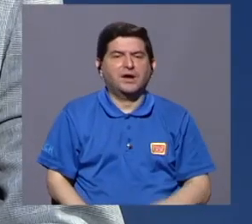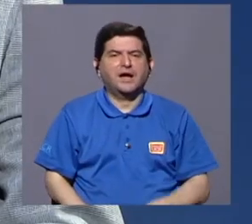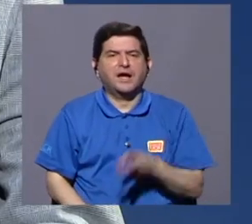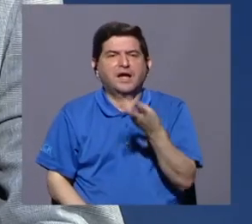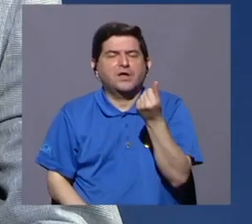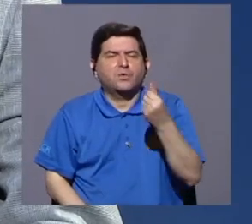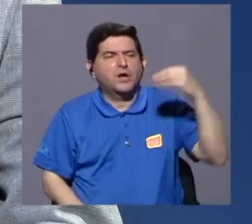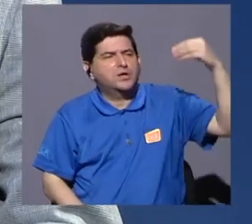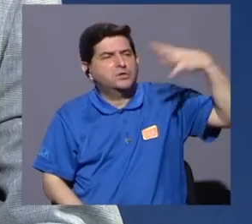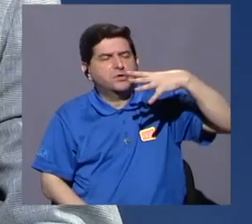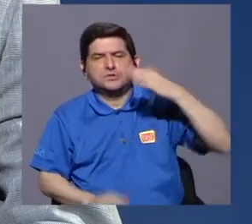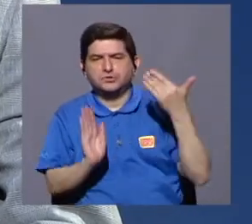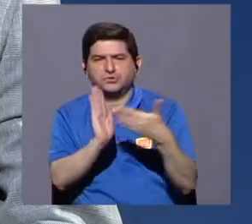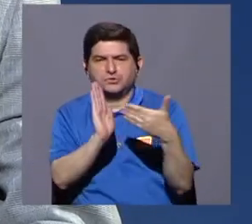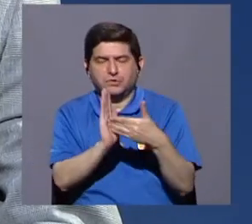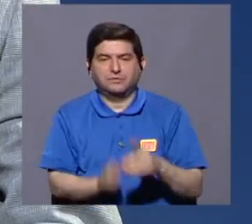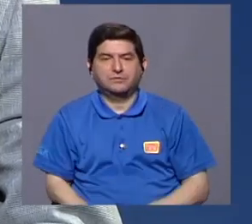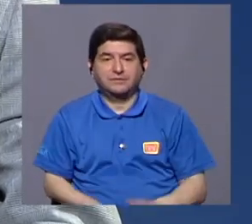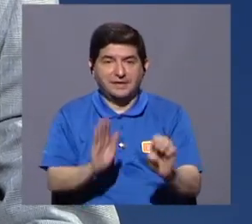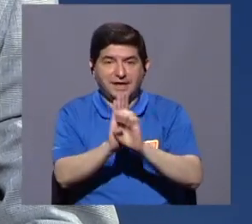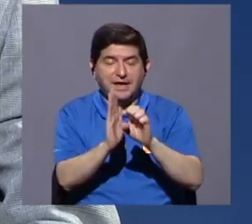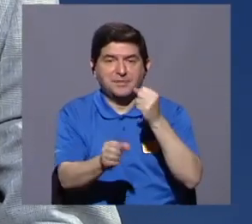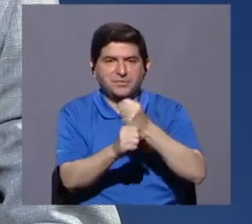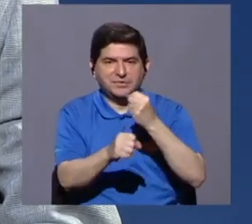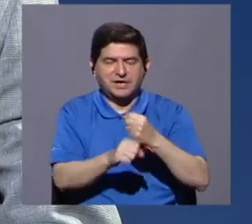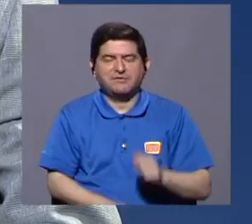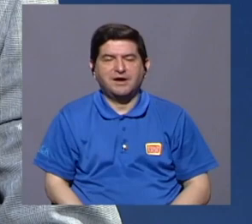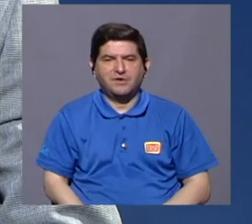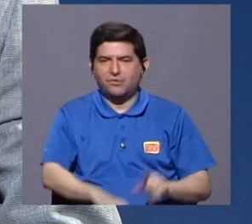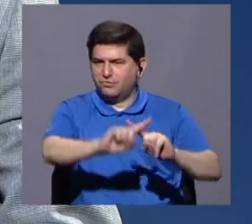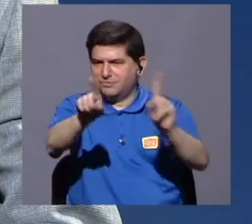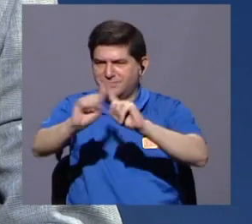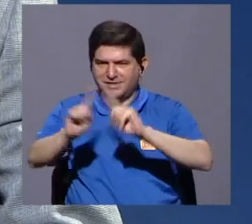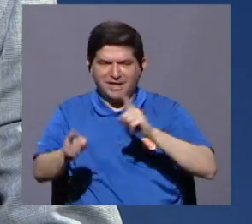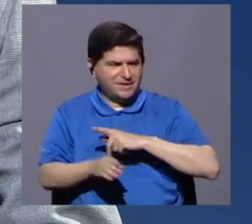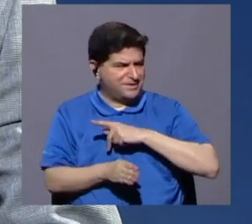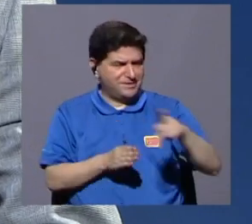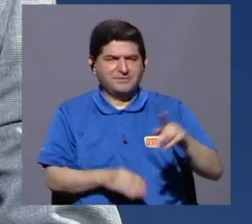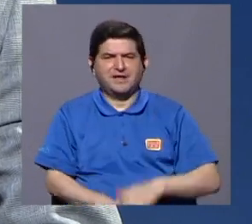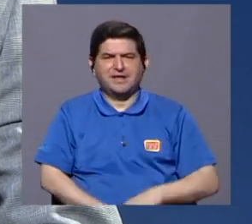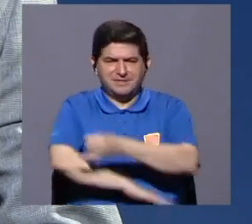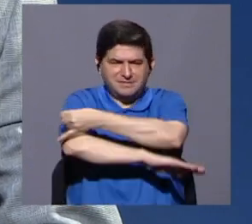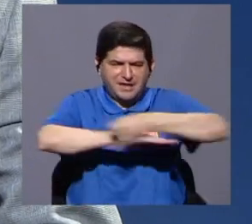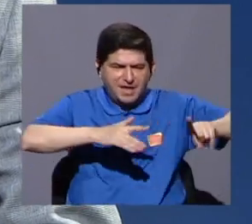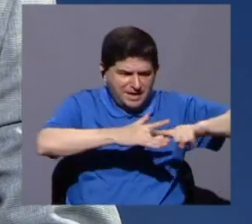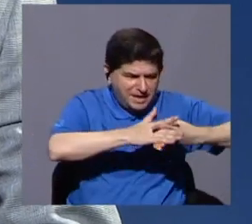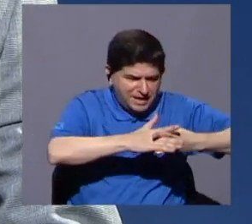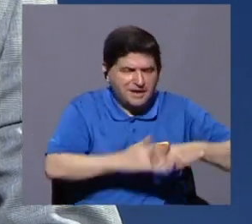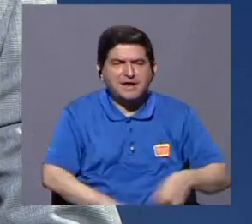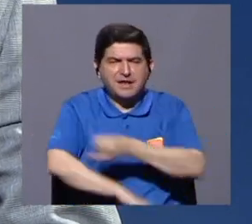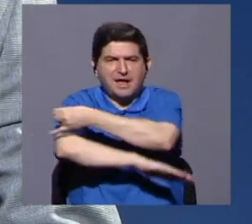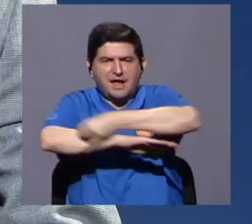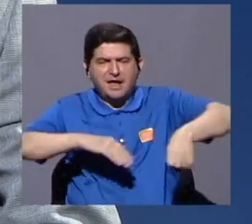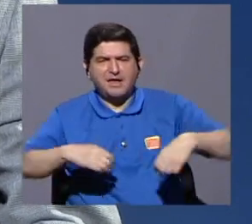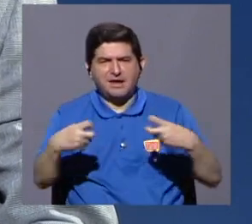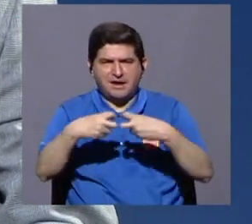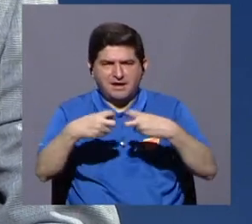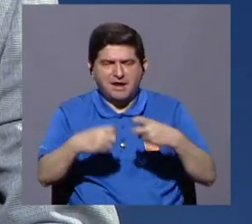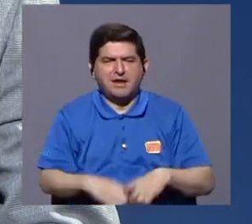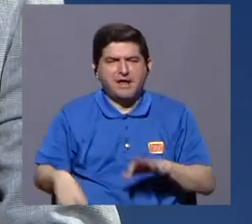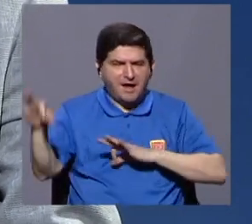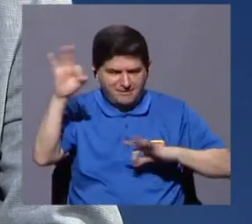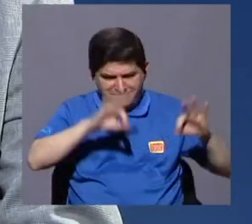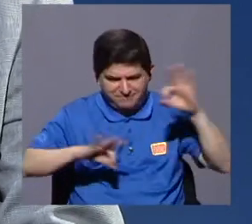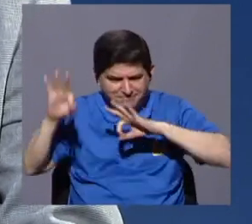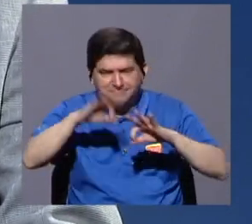es un ejemplo de trabajo multidisciplinar definitivamente ingeniería mecánica ingeniería eléctrica física así